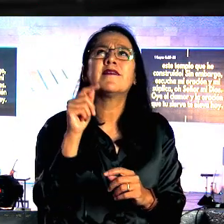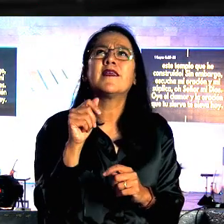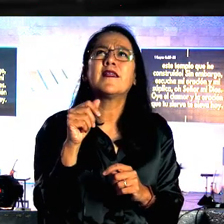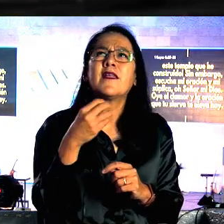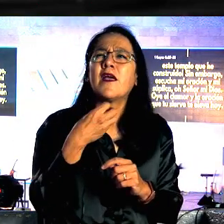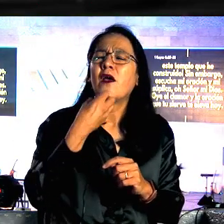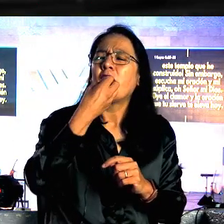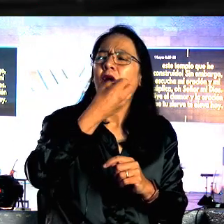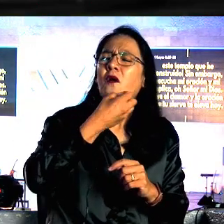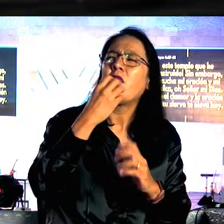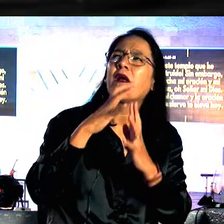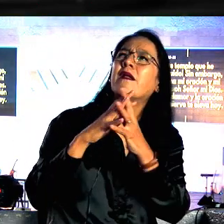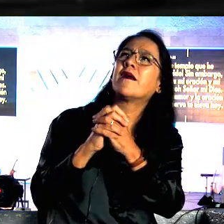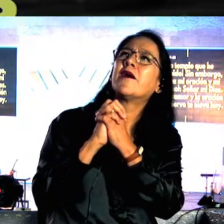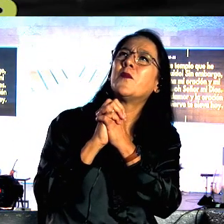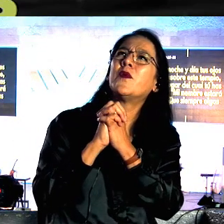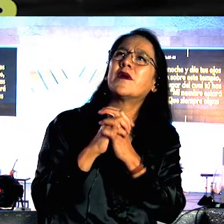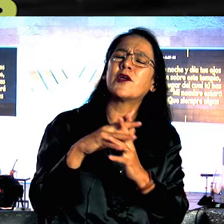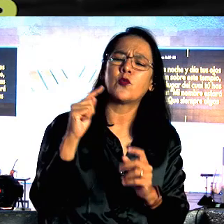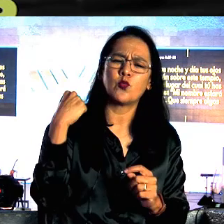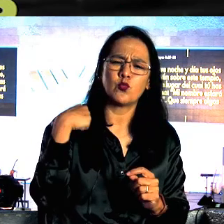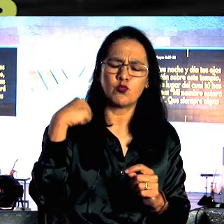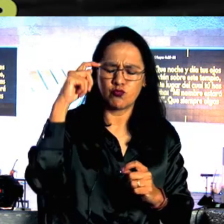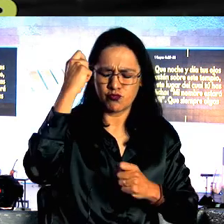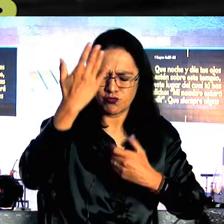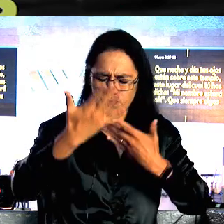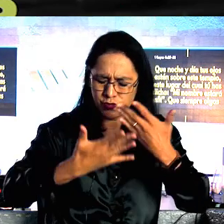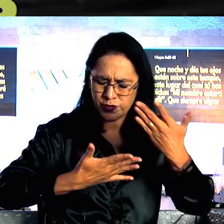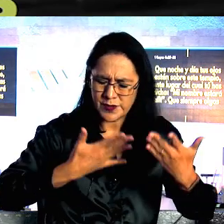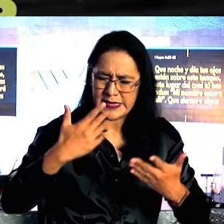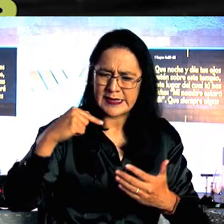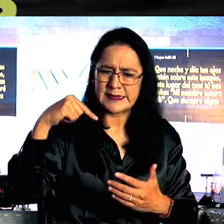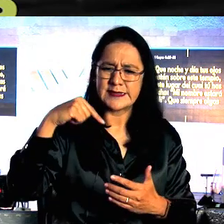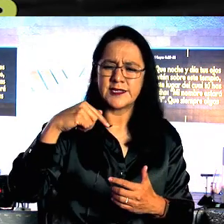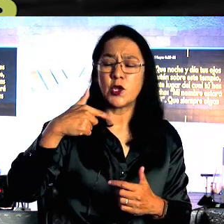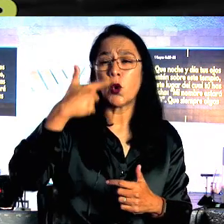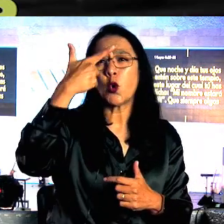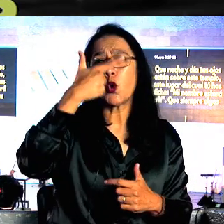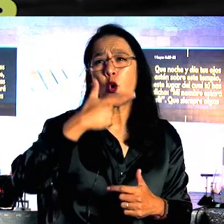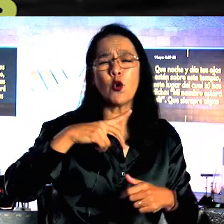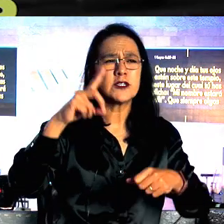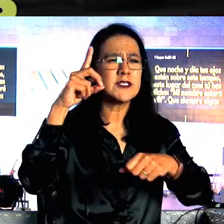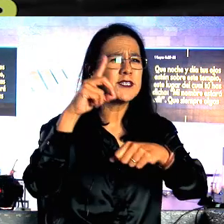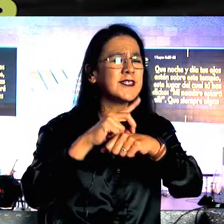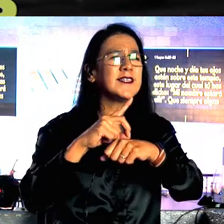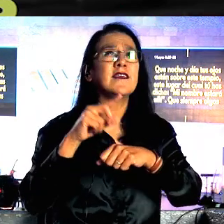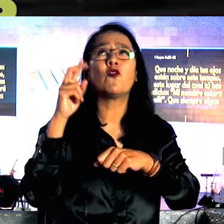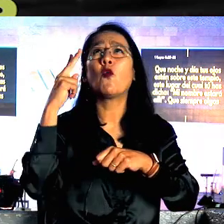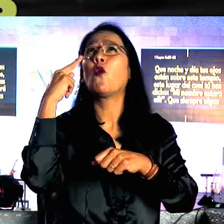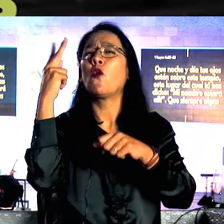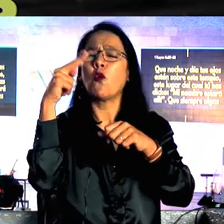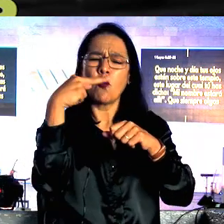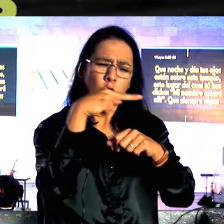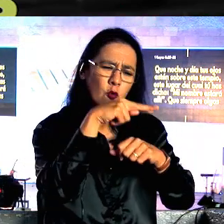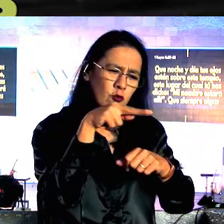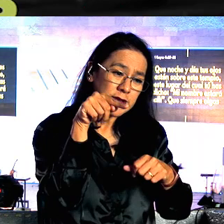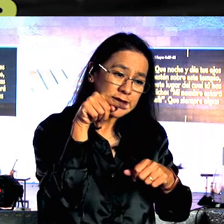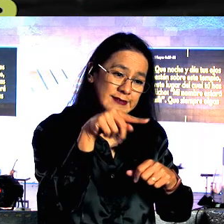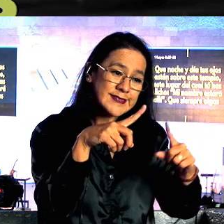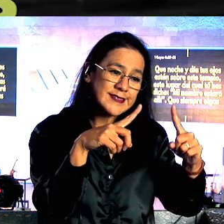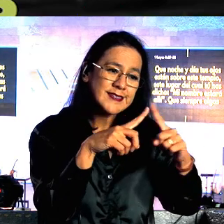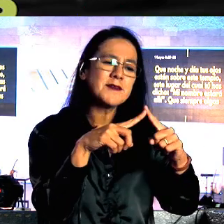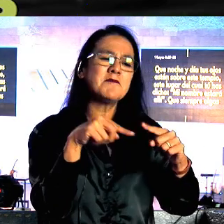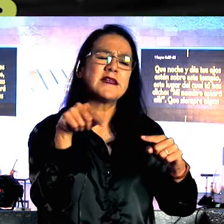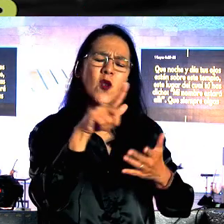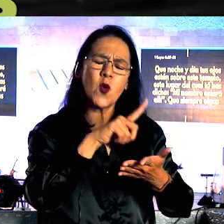te eleva hoy, que noche y día tus ojos estén sobre este templo, este lugar del cual tú has dicho, mi